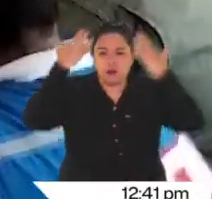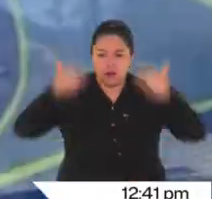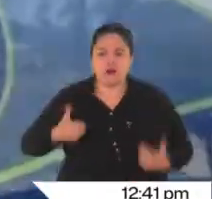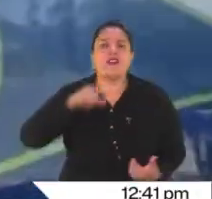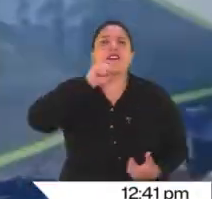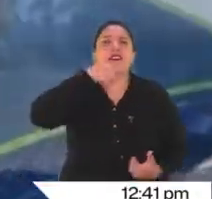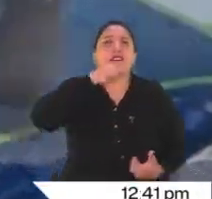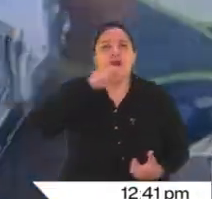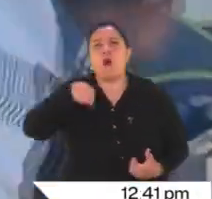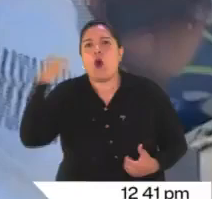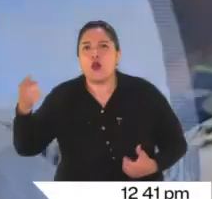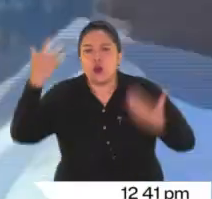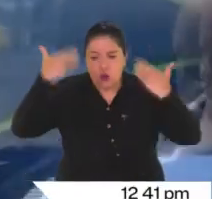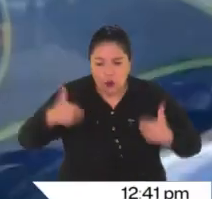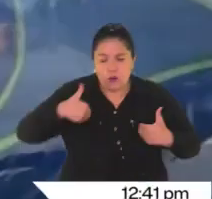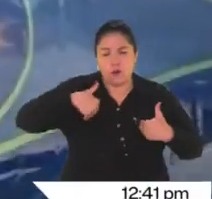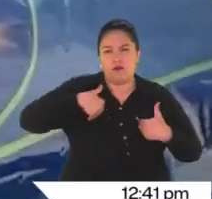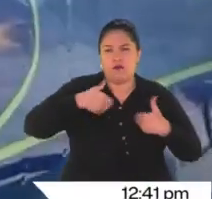bomberos.